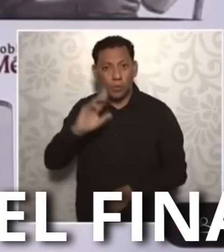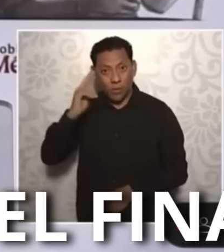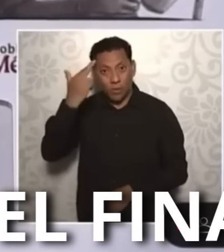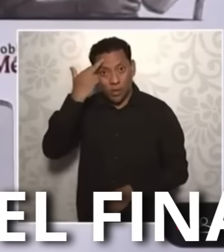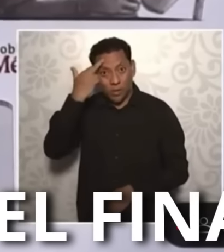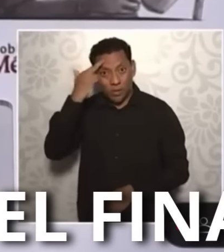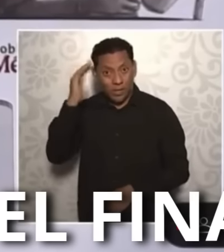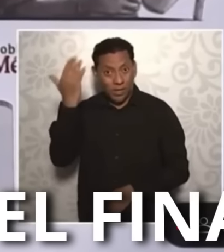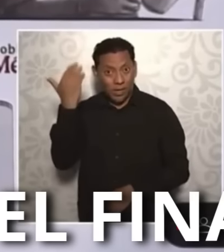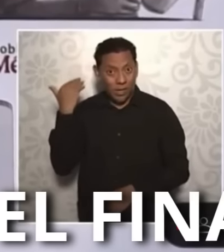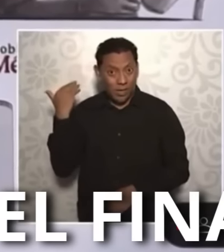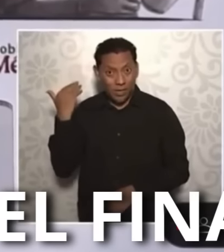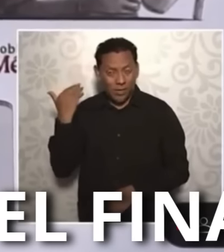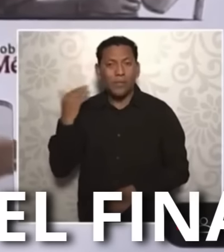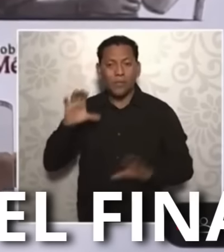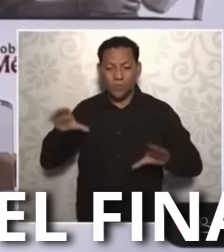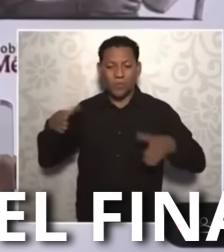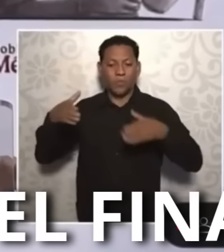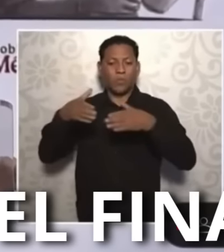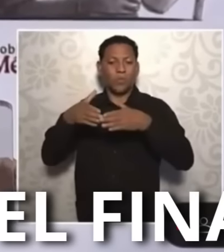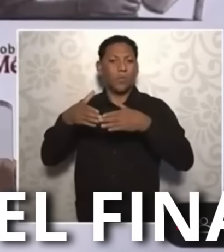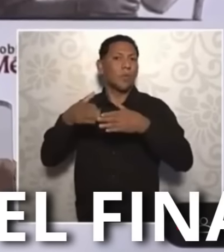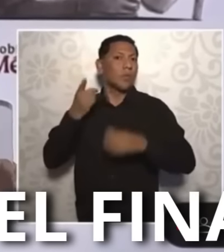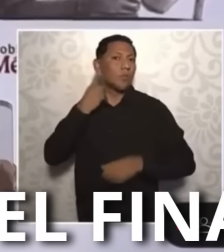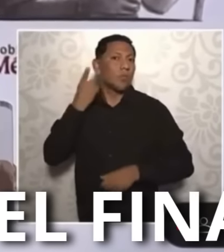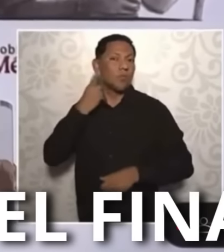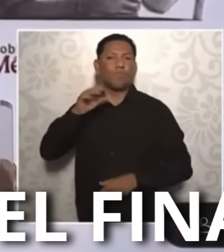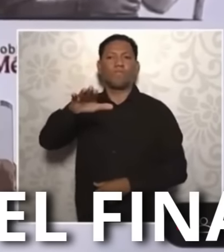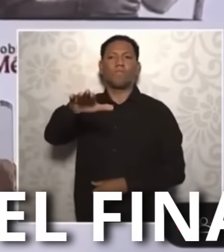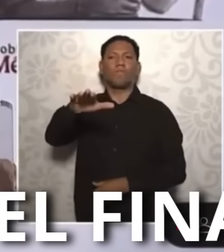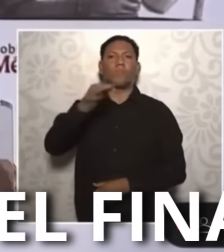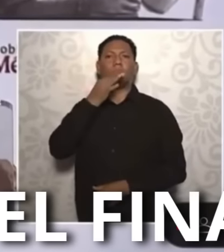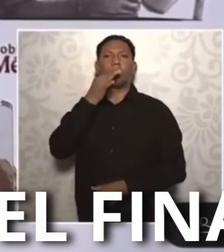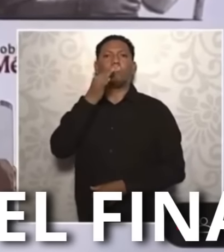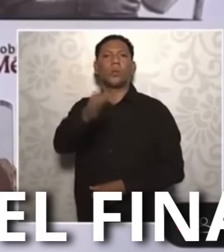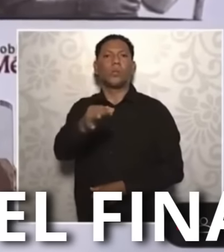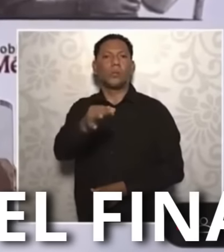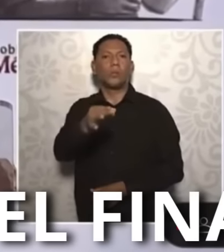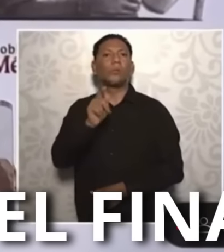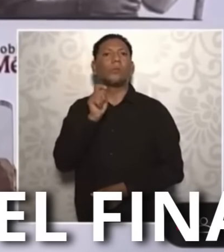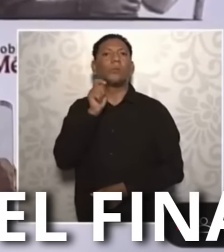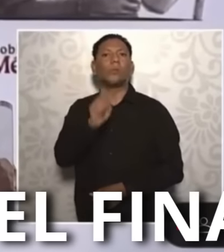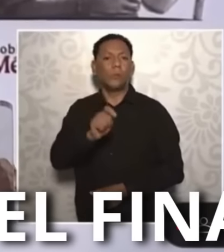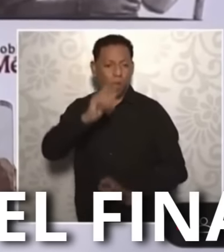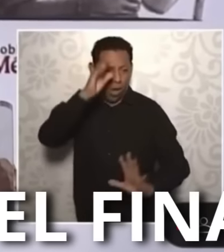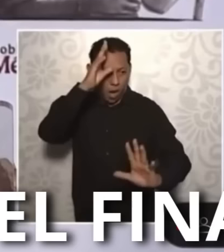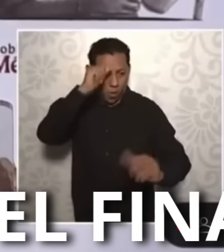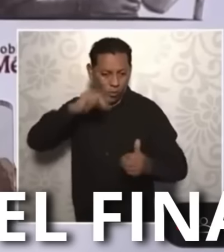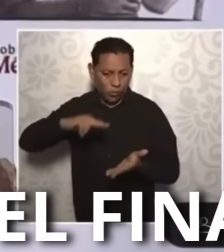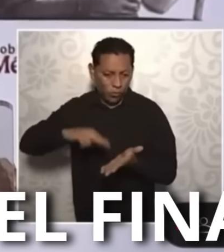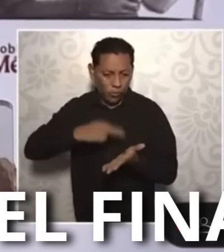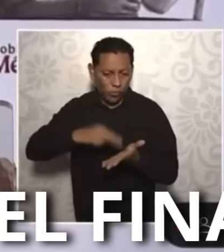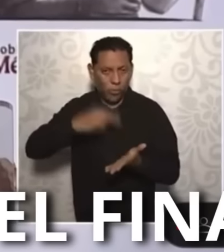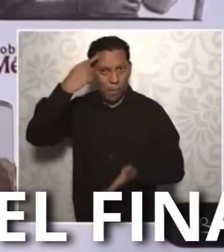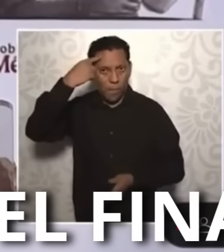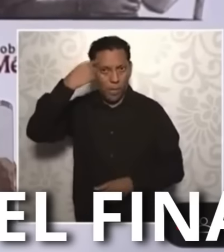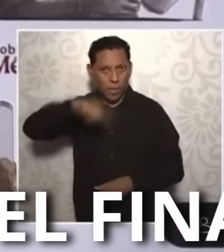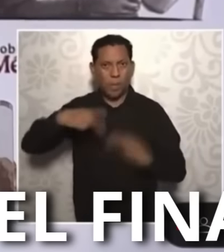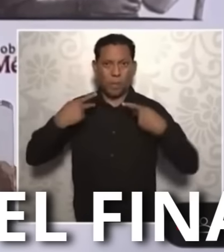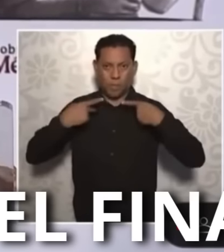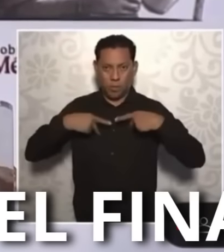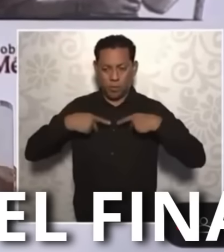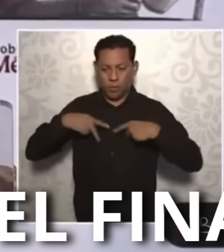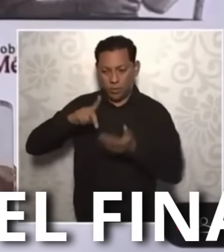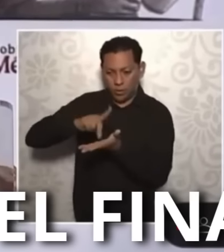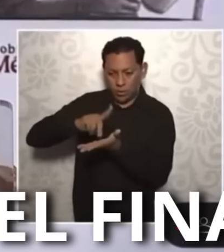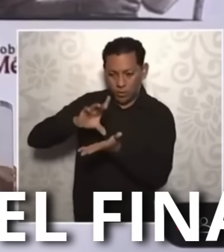protesta en el Congreso del Estado, manifestó su intención de adherirse al convenio para que las personas con